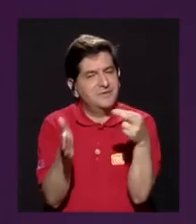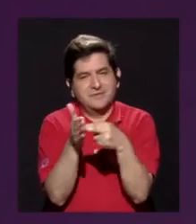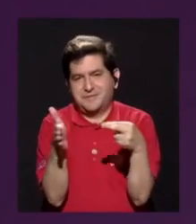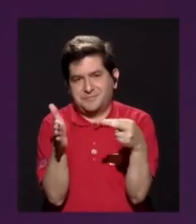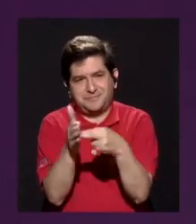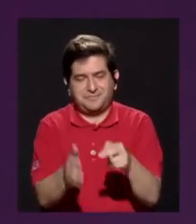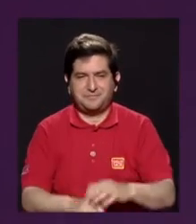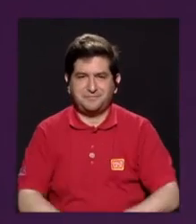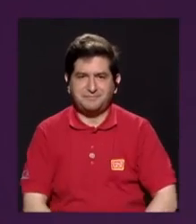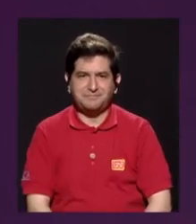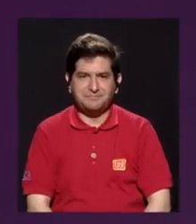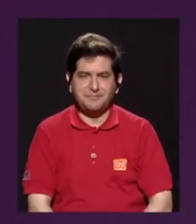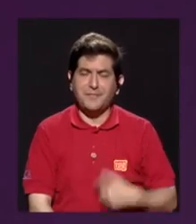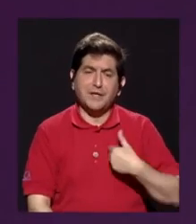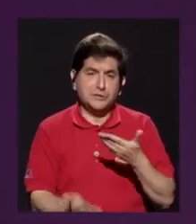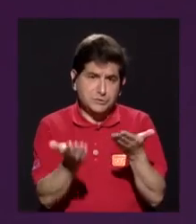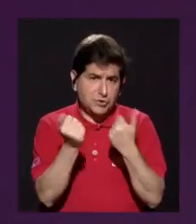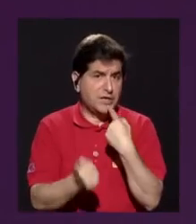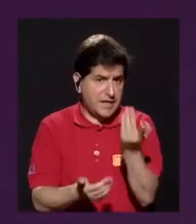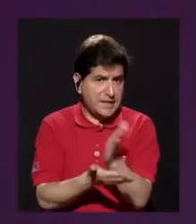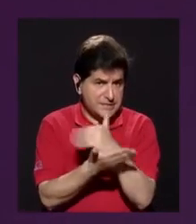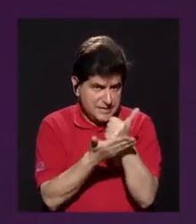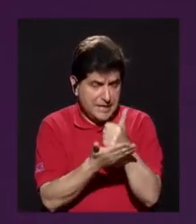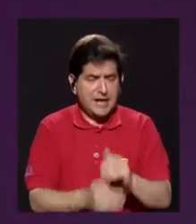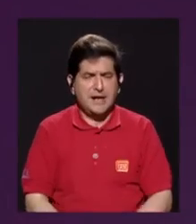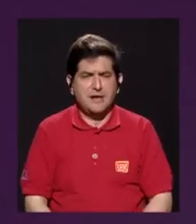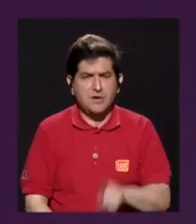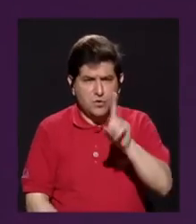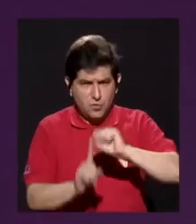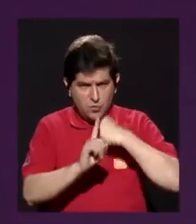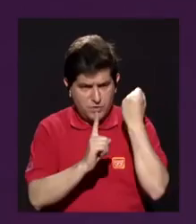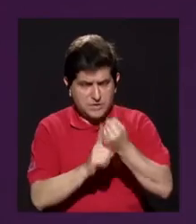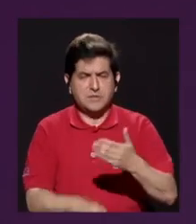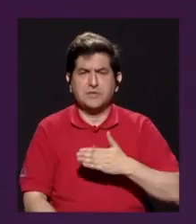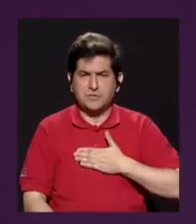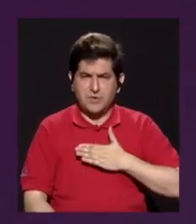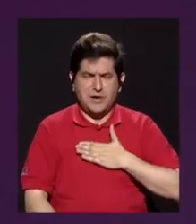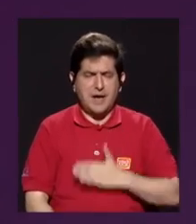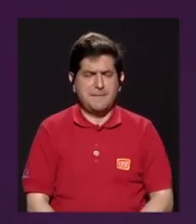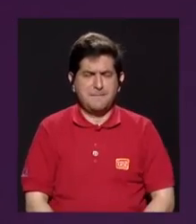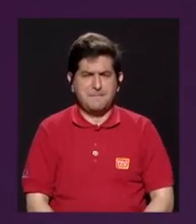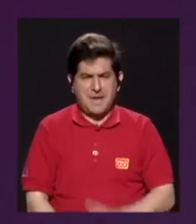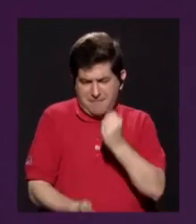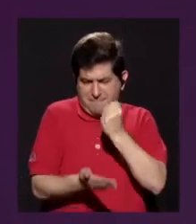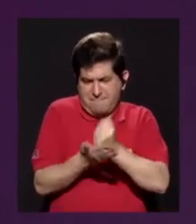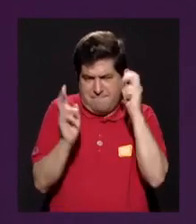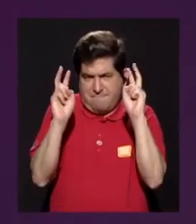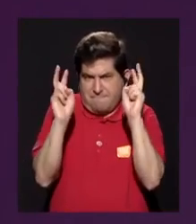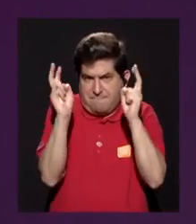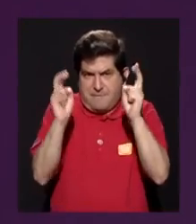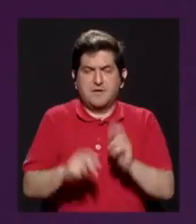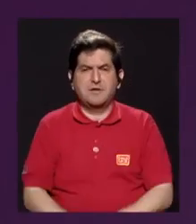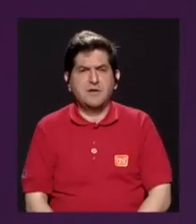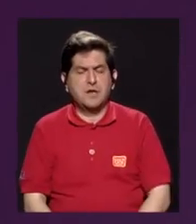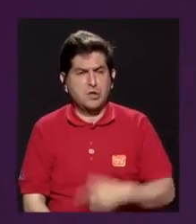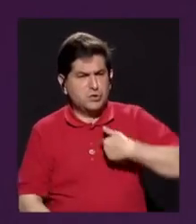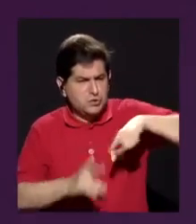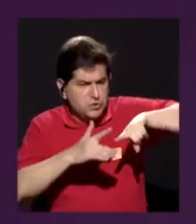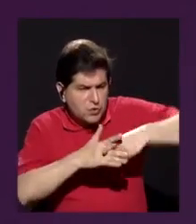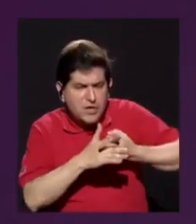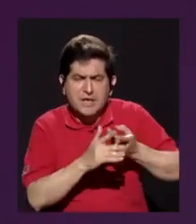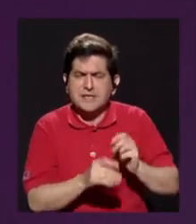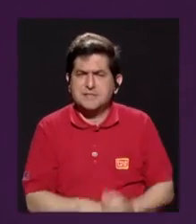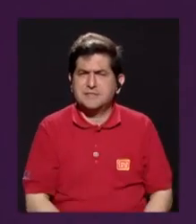¿verdad? Yo quería decir algo, Marta, una cuestión. A mí me marcó mucho el hecho de empezar a hacer